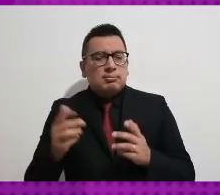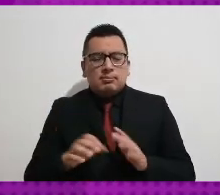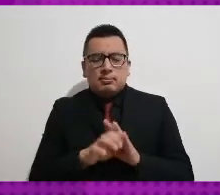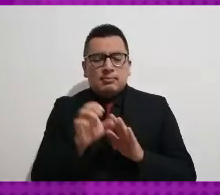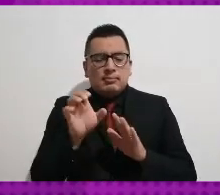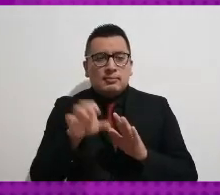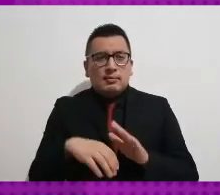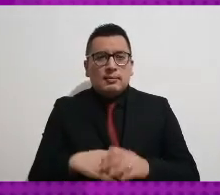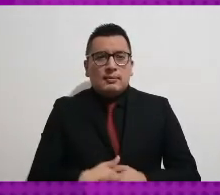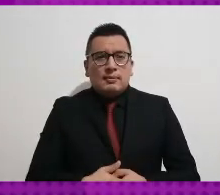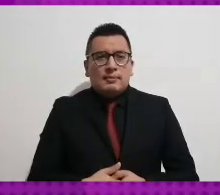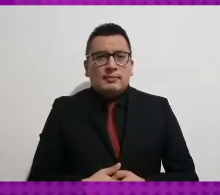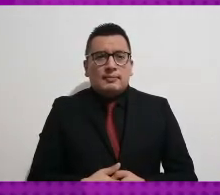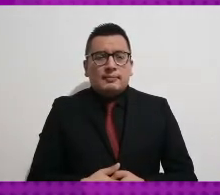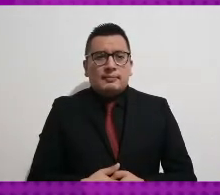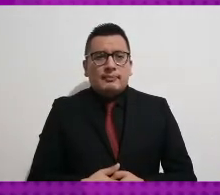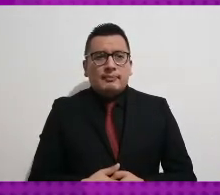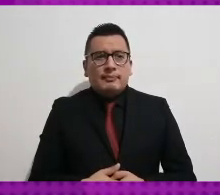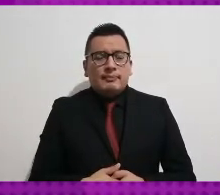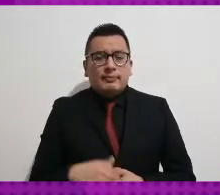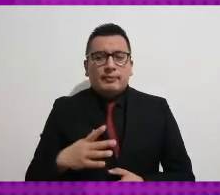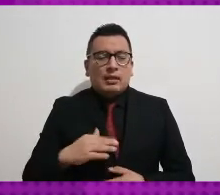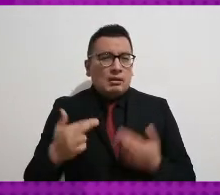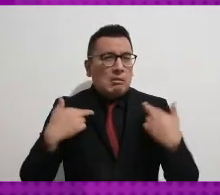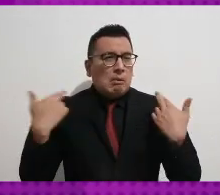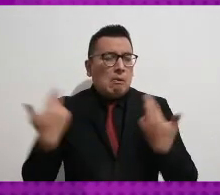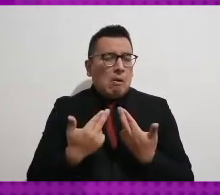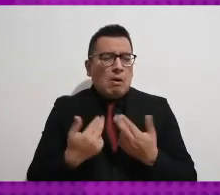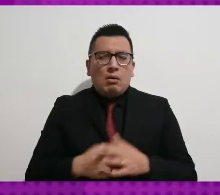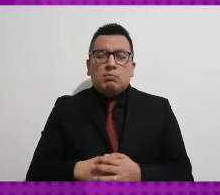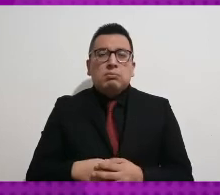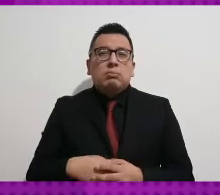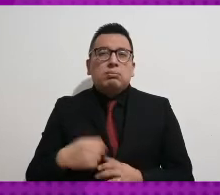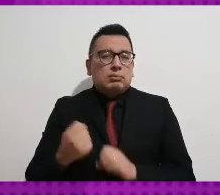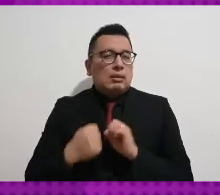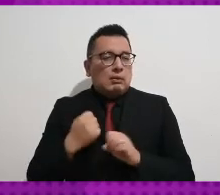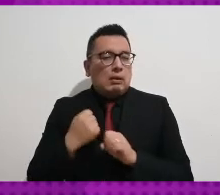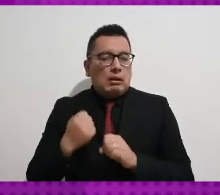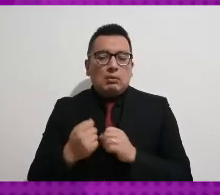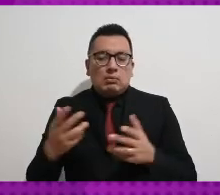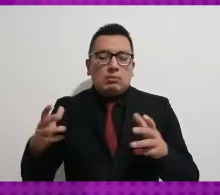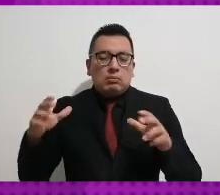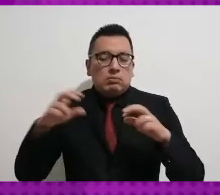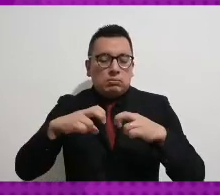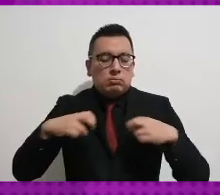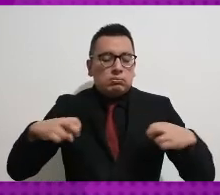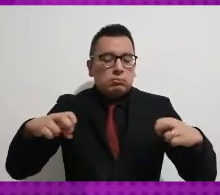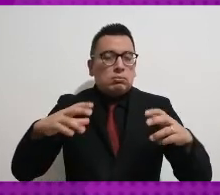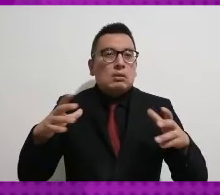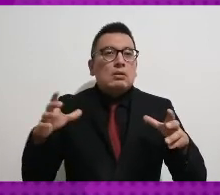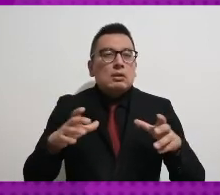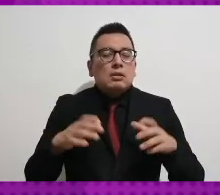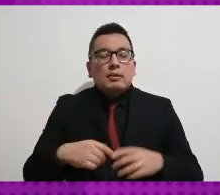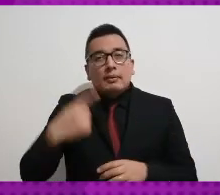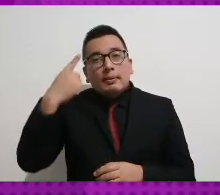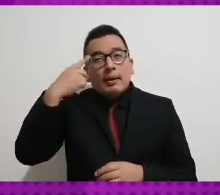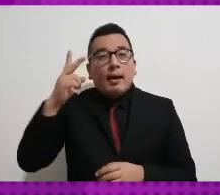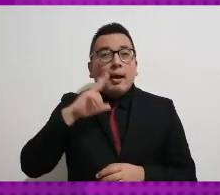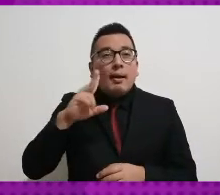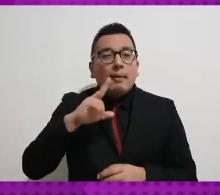actividades que se realizaron, como fue la asamblea anual, en donde se modificaron los estatutos